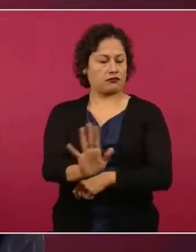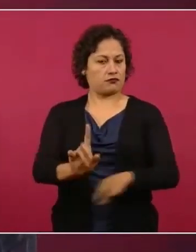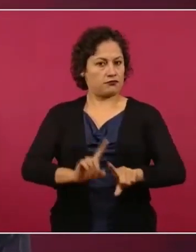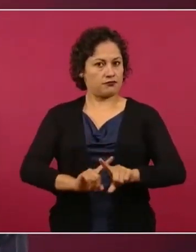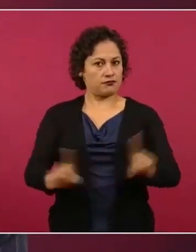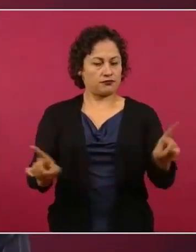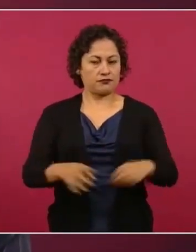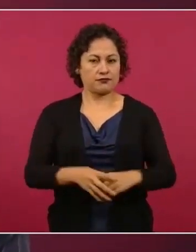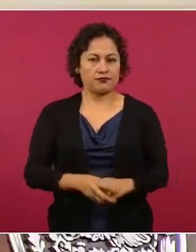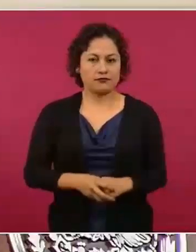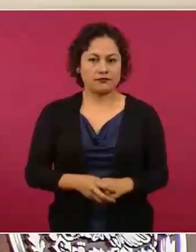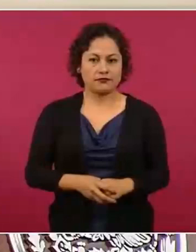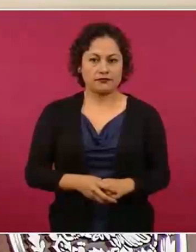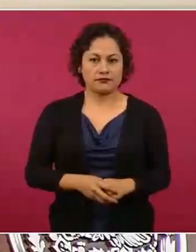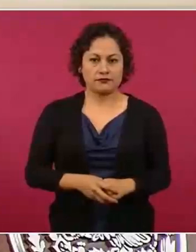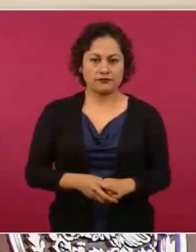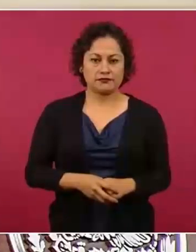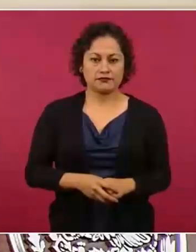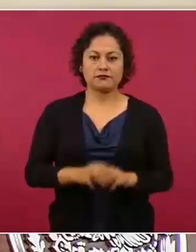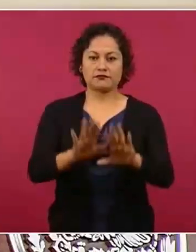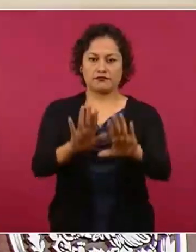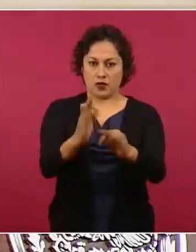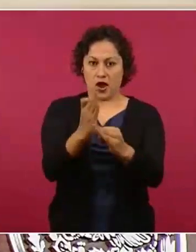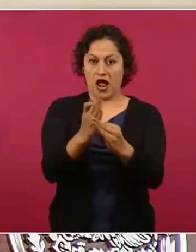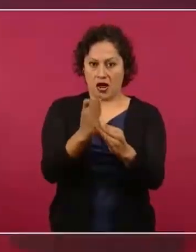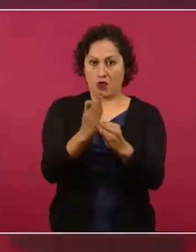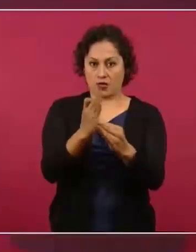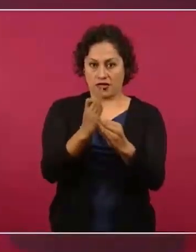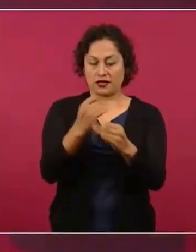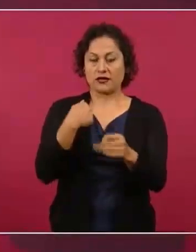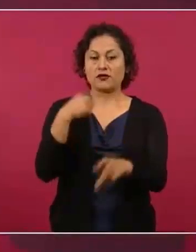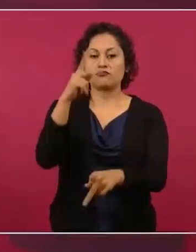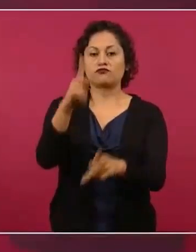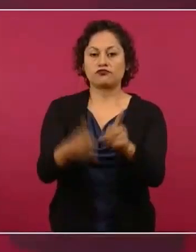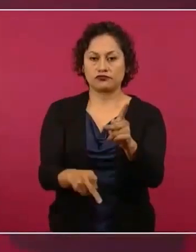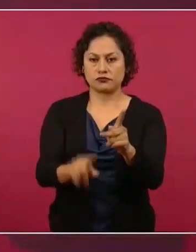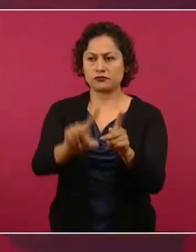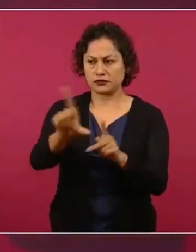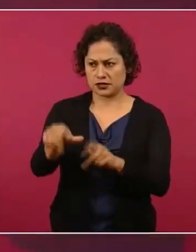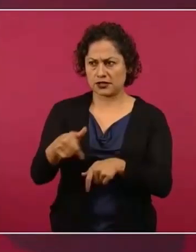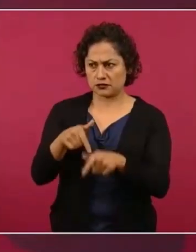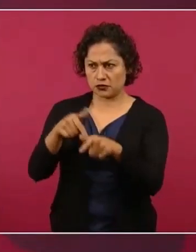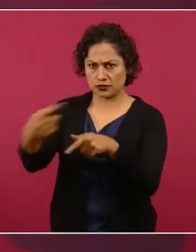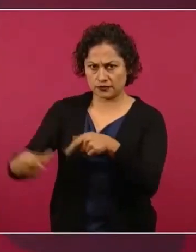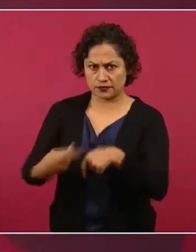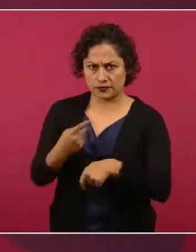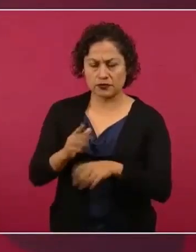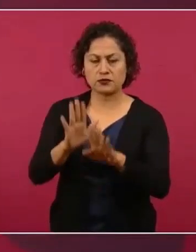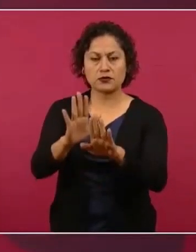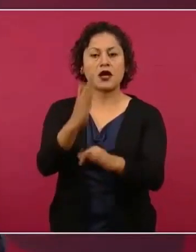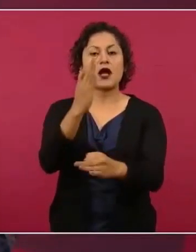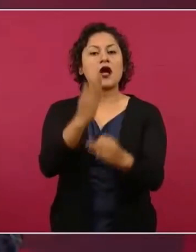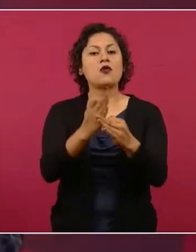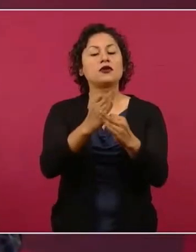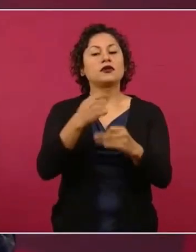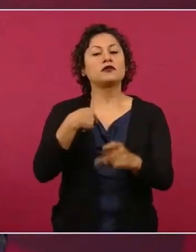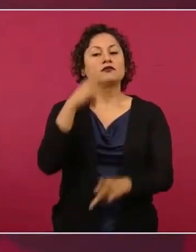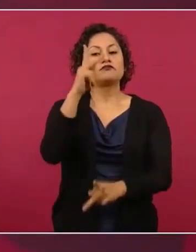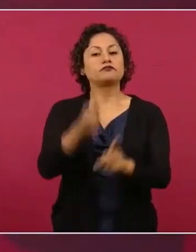Y quiero aprovechar, hago un paréntesis y ahorita me sigues preguntando, para decir